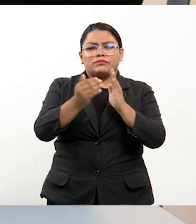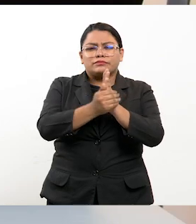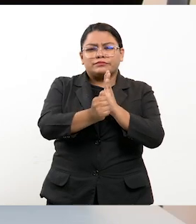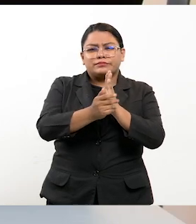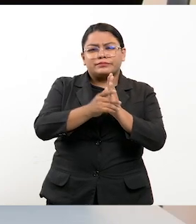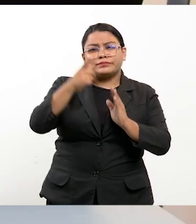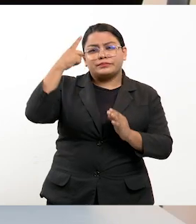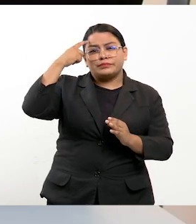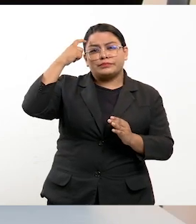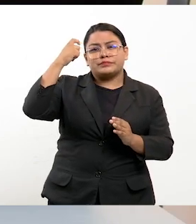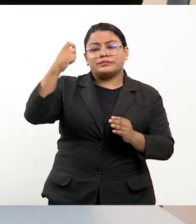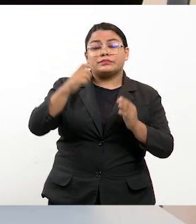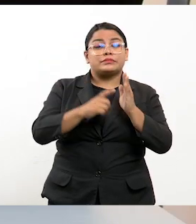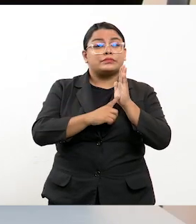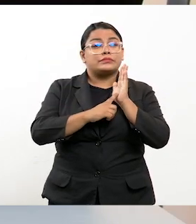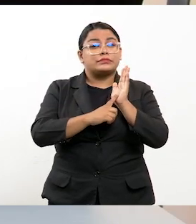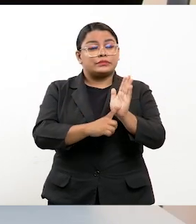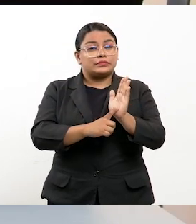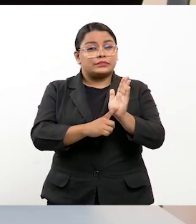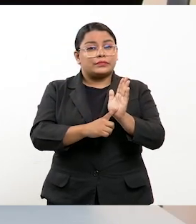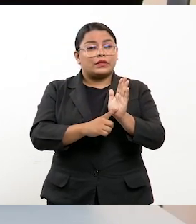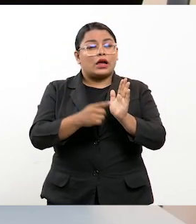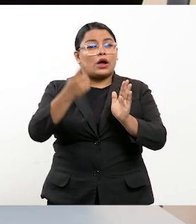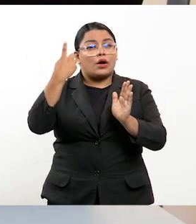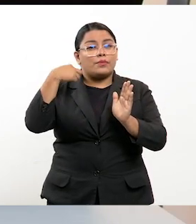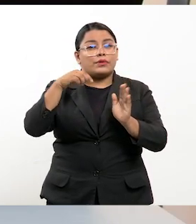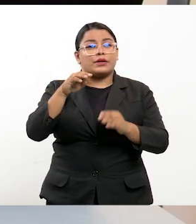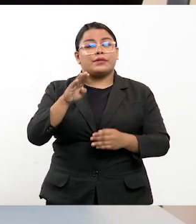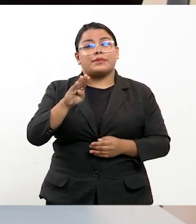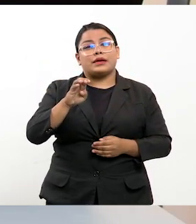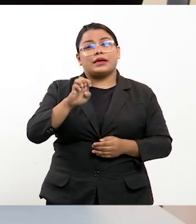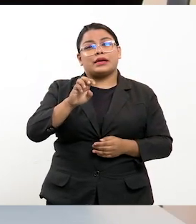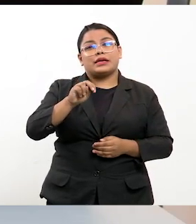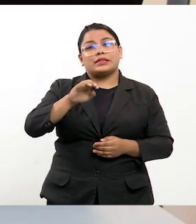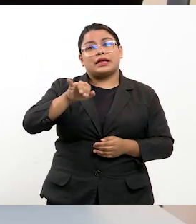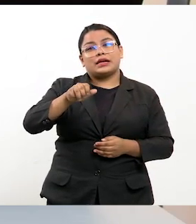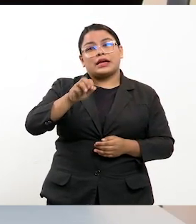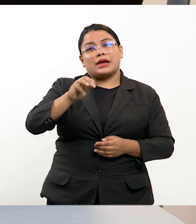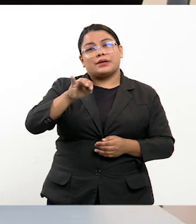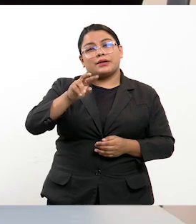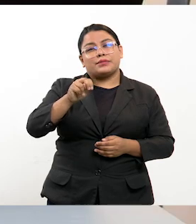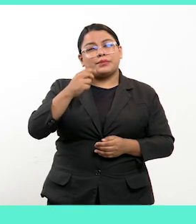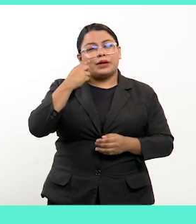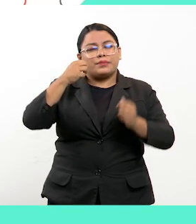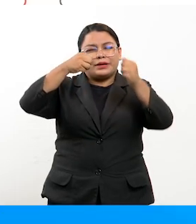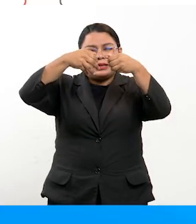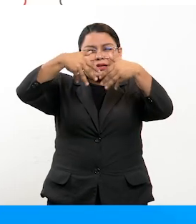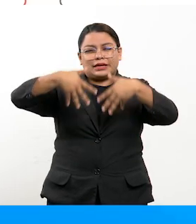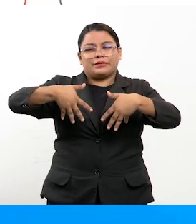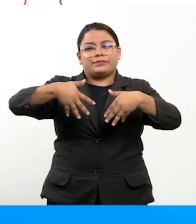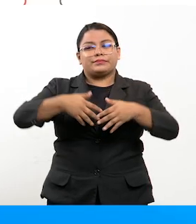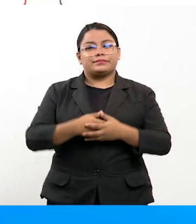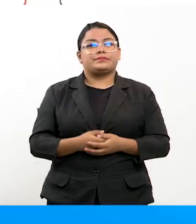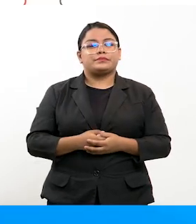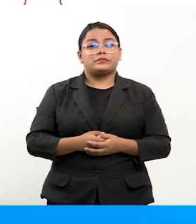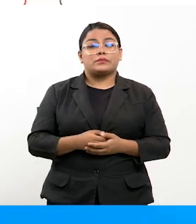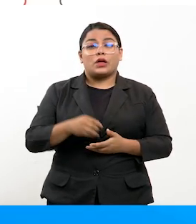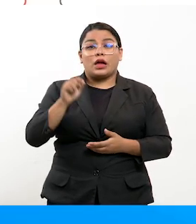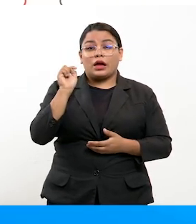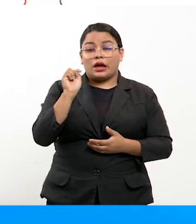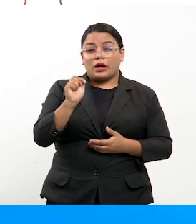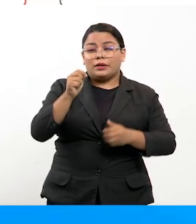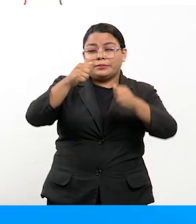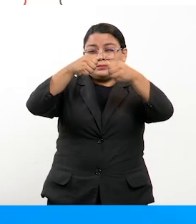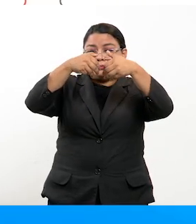cognitivas que nos presenta Benjamin Bloom. Para comprender mejor esto, veamos el siguiente esquema. En el siguiente